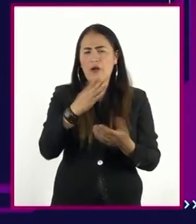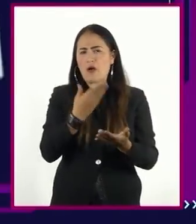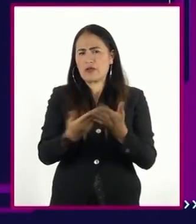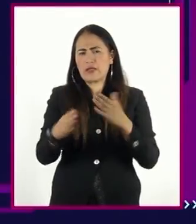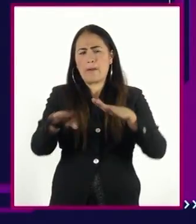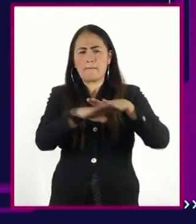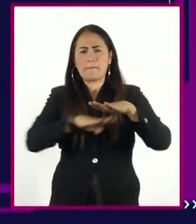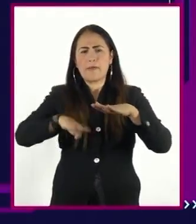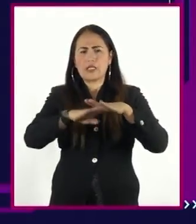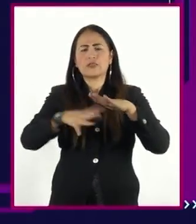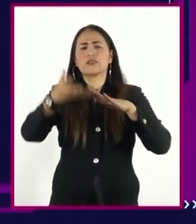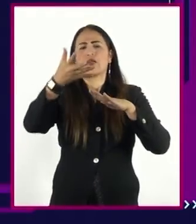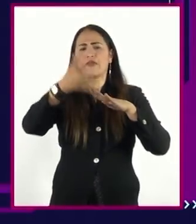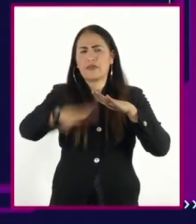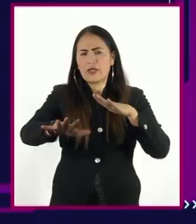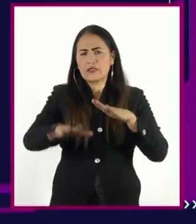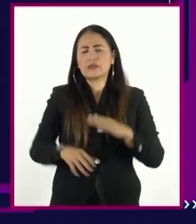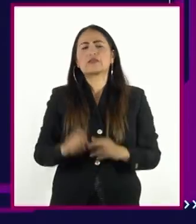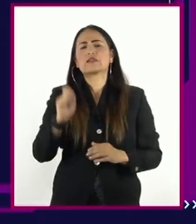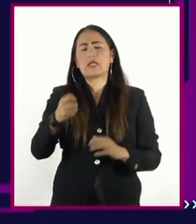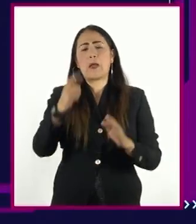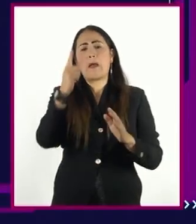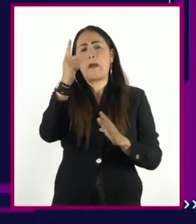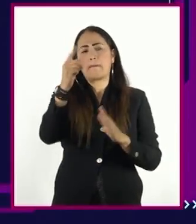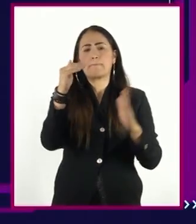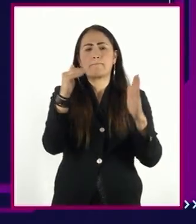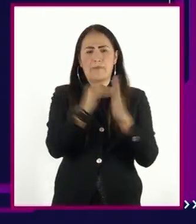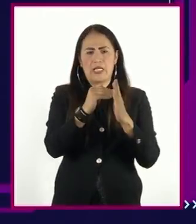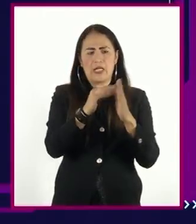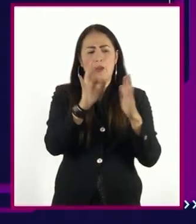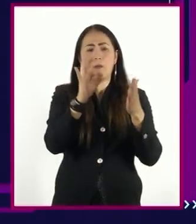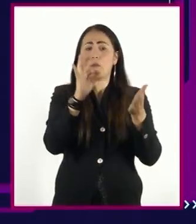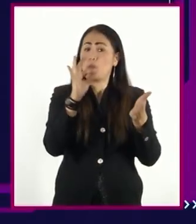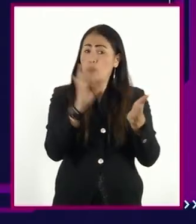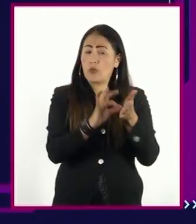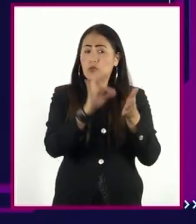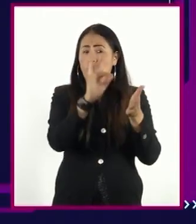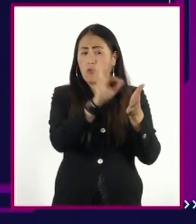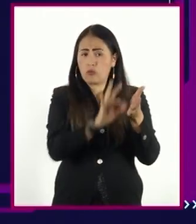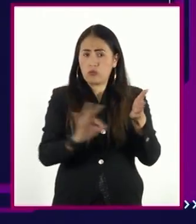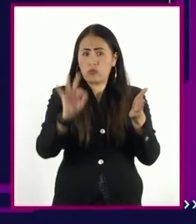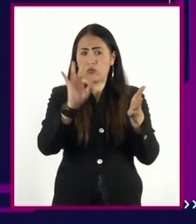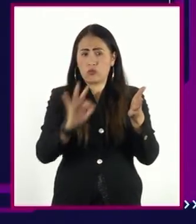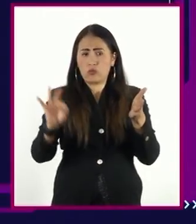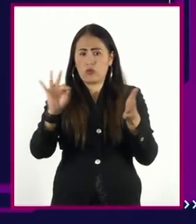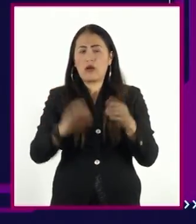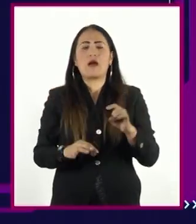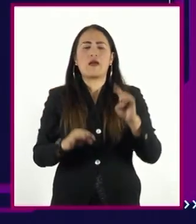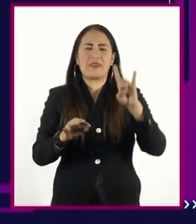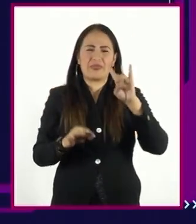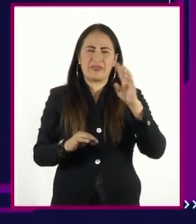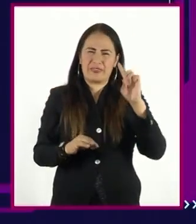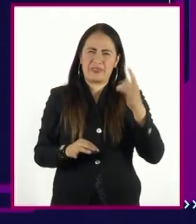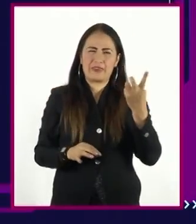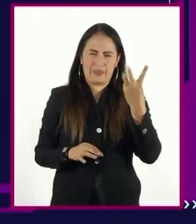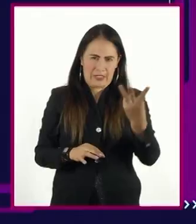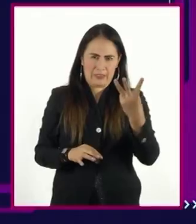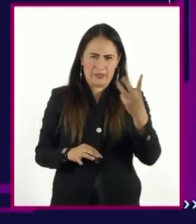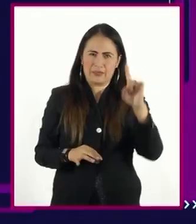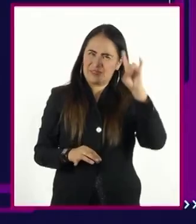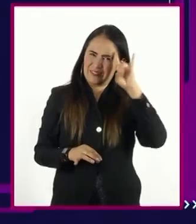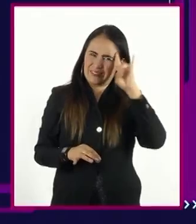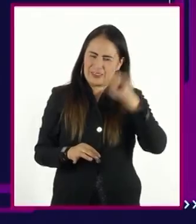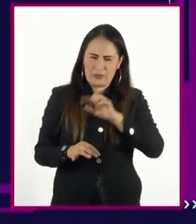10, en este caso 1000, entonces solo recorremos el punto 3 lugares a la izquierda, quedando